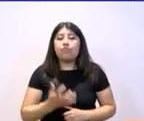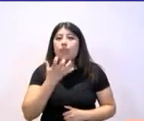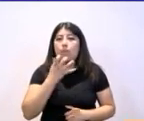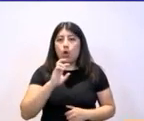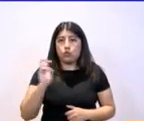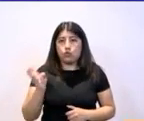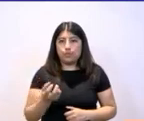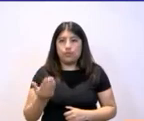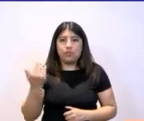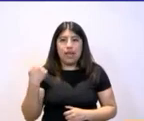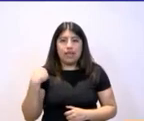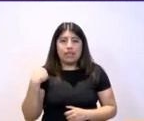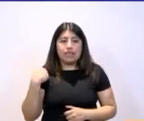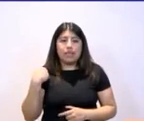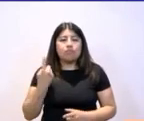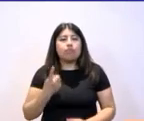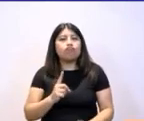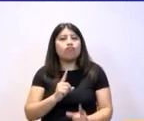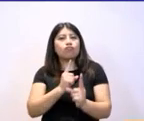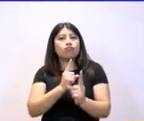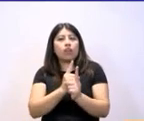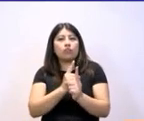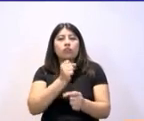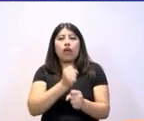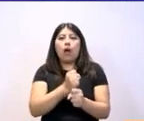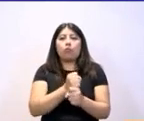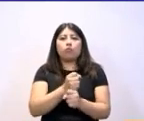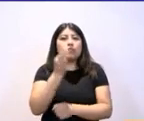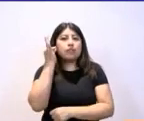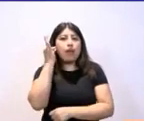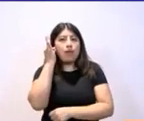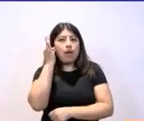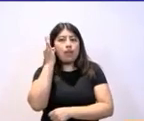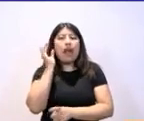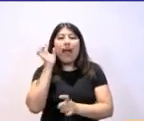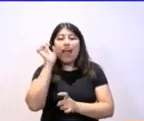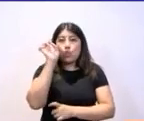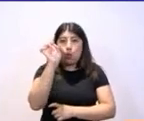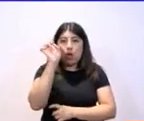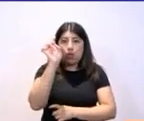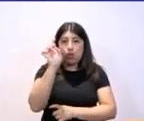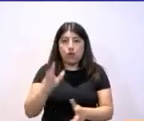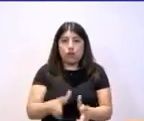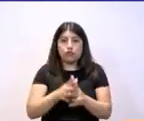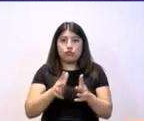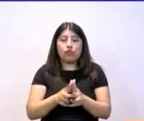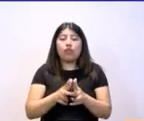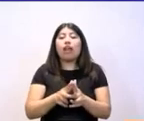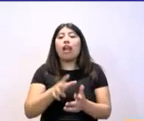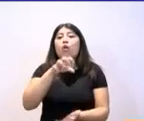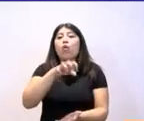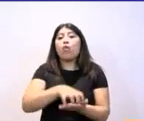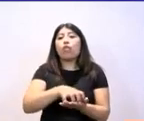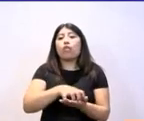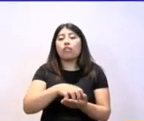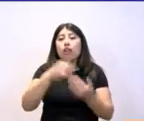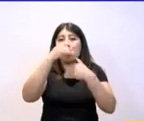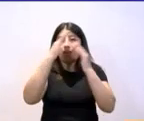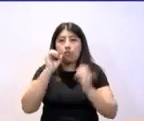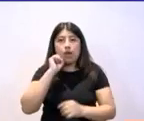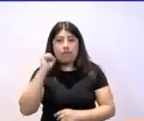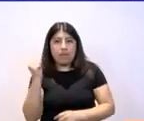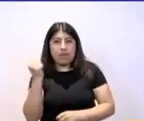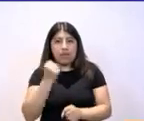Ayer me encontraba con una trabajadora, una educadora social que trabajaba en uno de los centros también de atención a la dependencia,